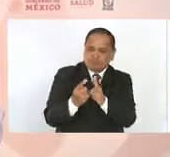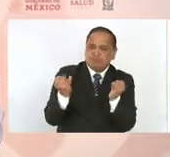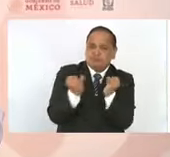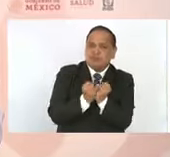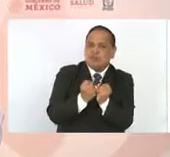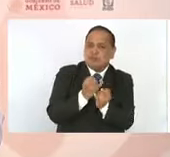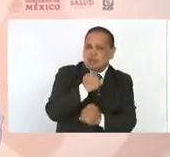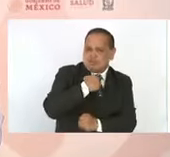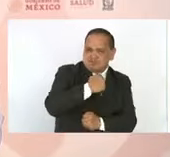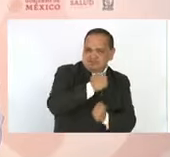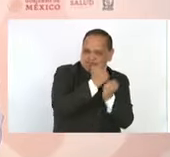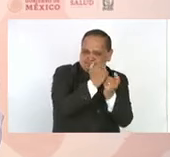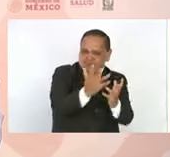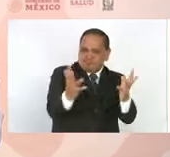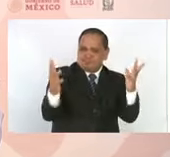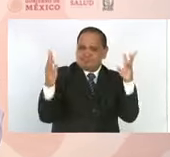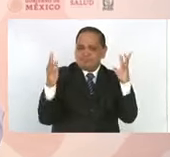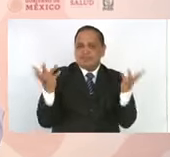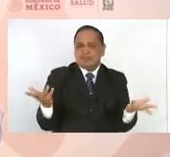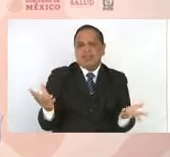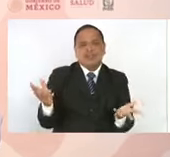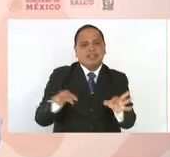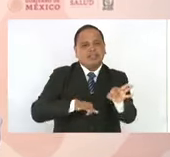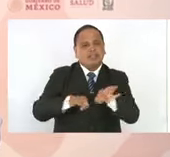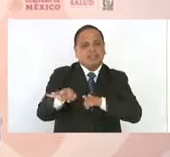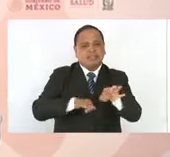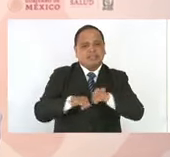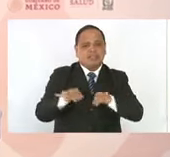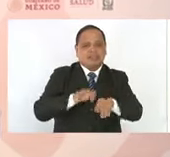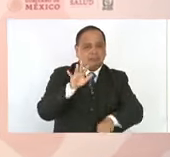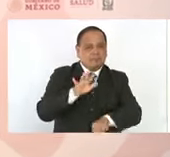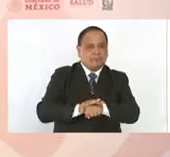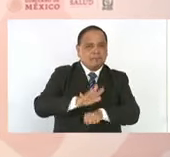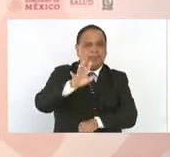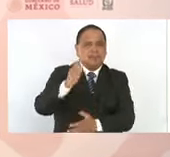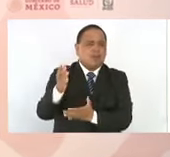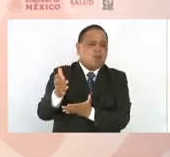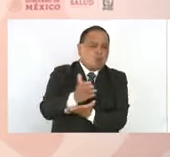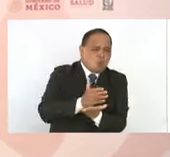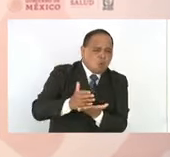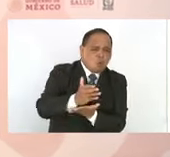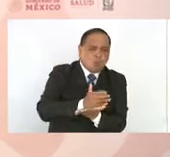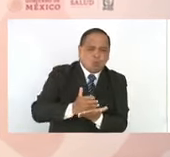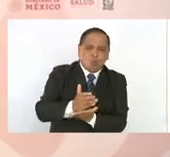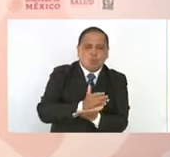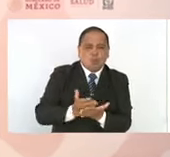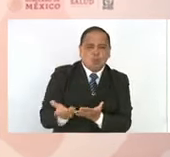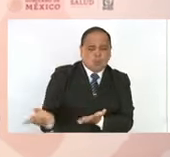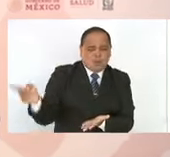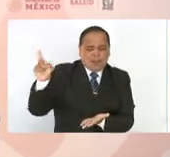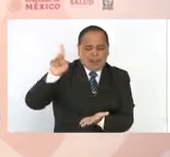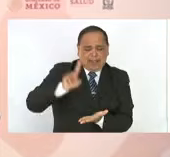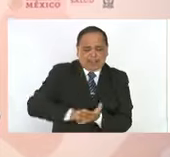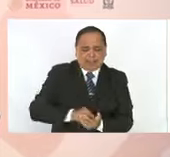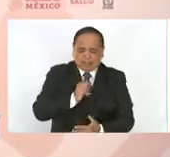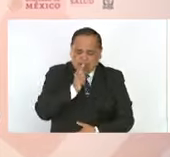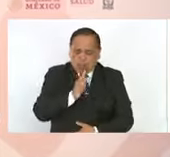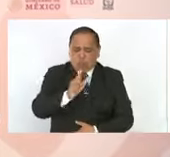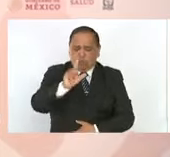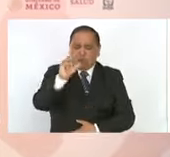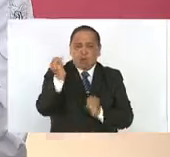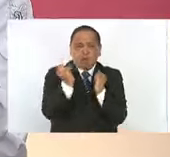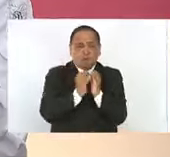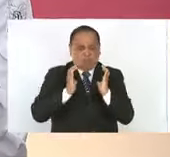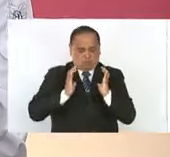naturaleza, hacen de esta profesión la posibilidad de curar males de las almas y también de los